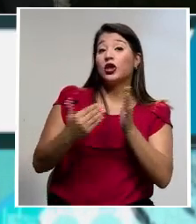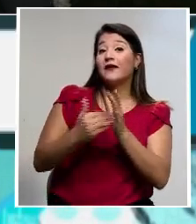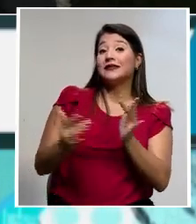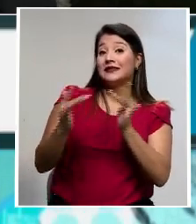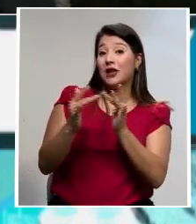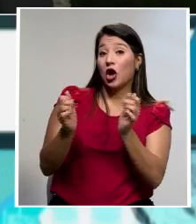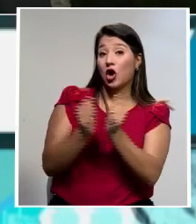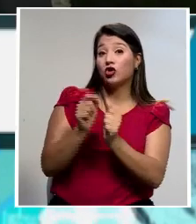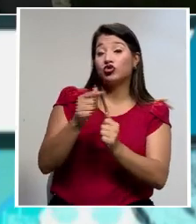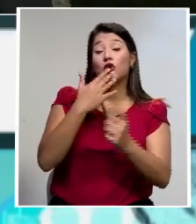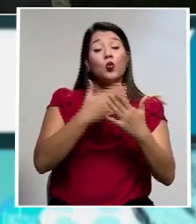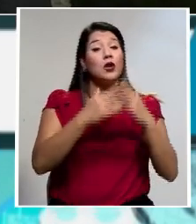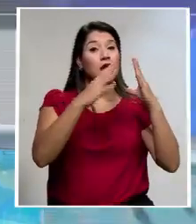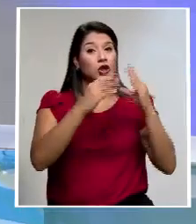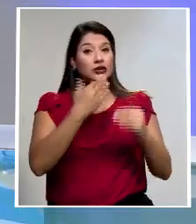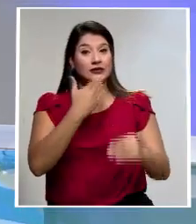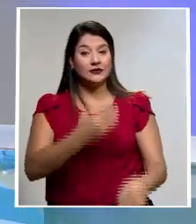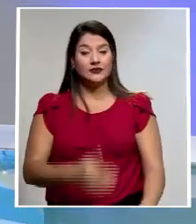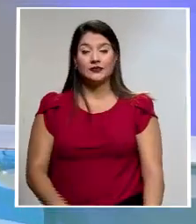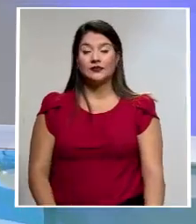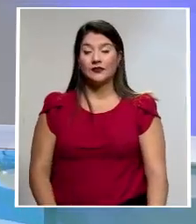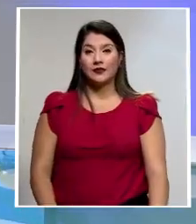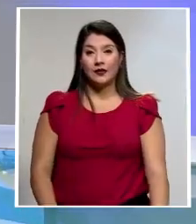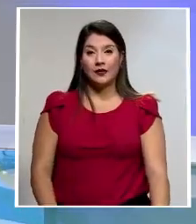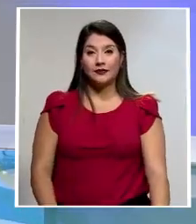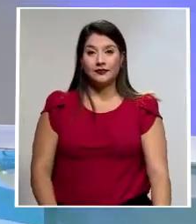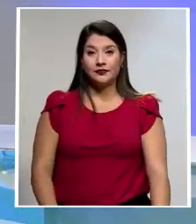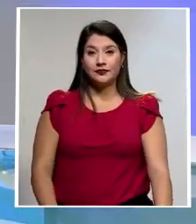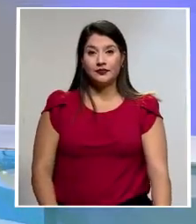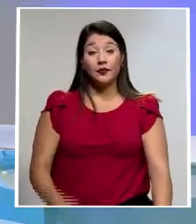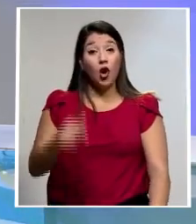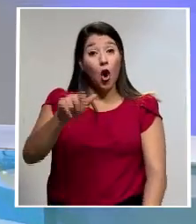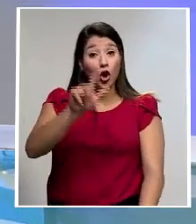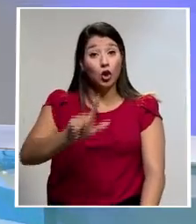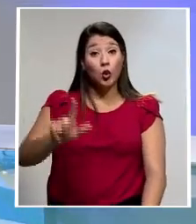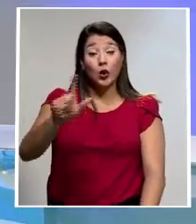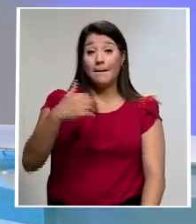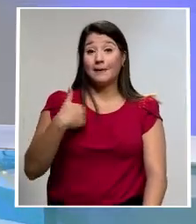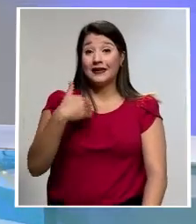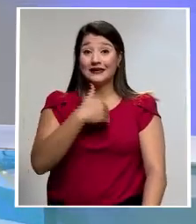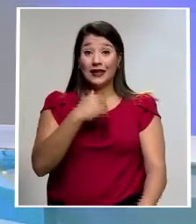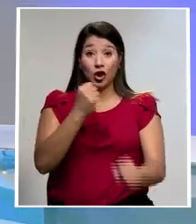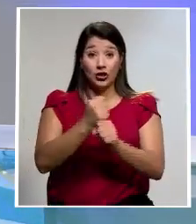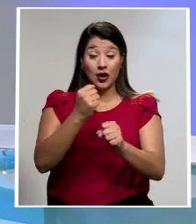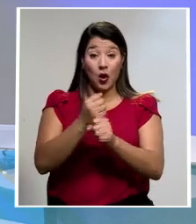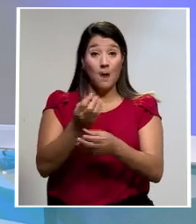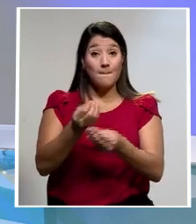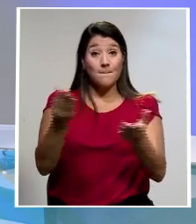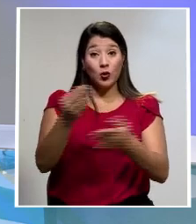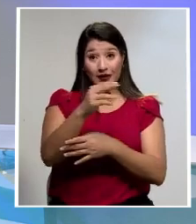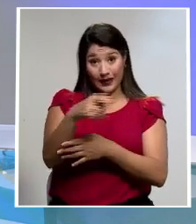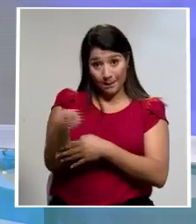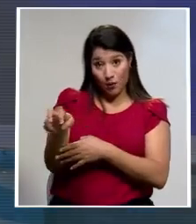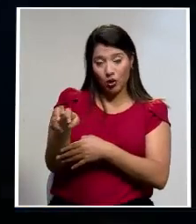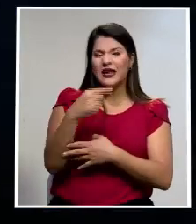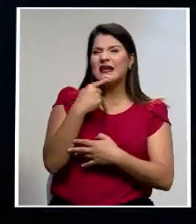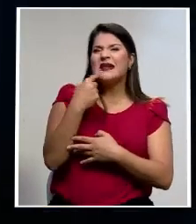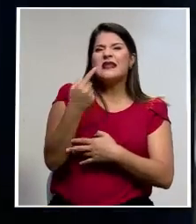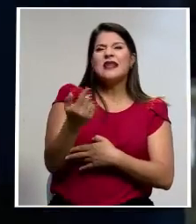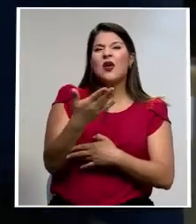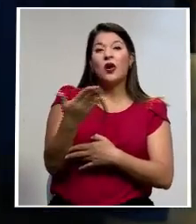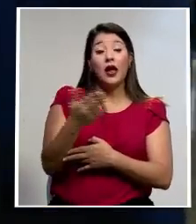Andrés Ortiz con esta información. Y este lunes el Ministerio de Obras Públicas y Transportes confirmó